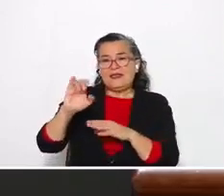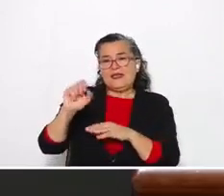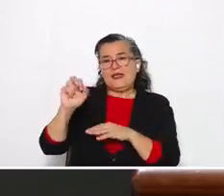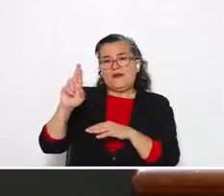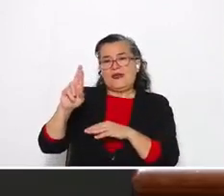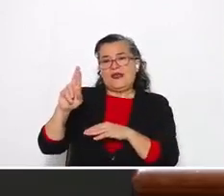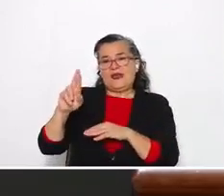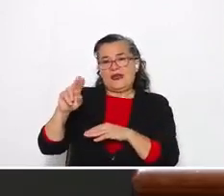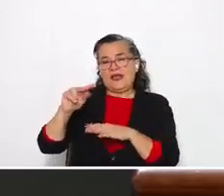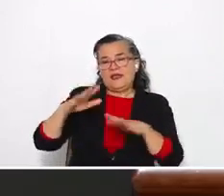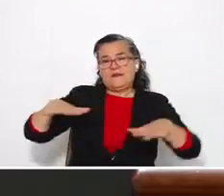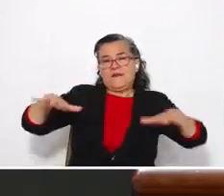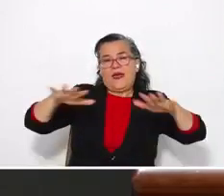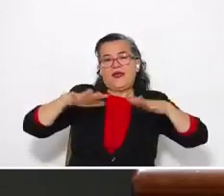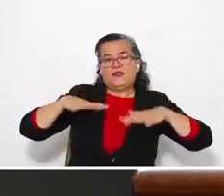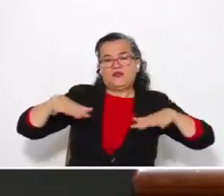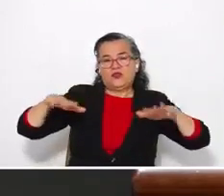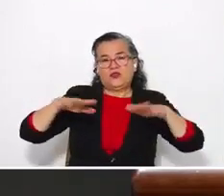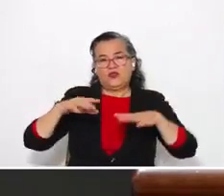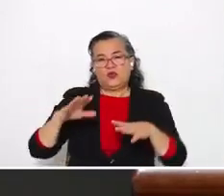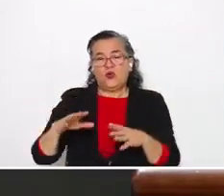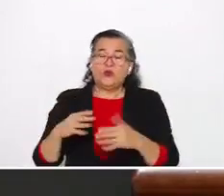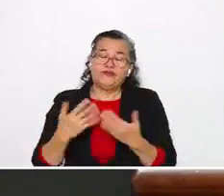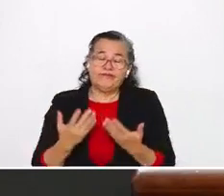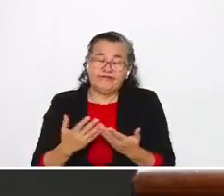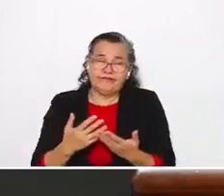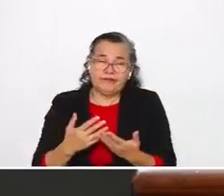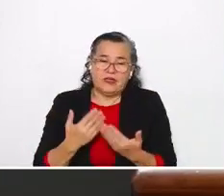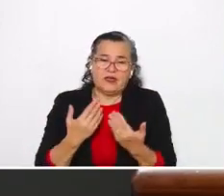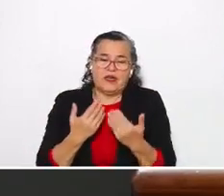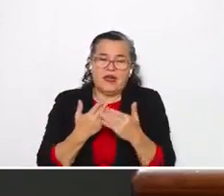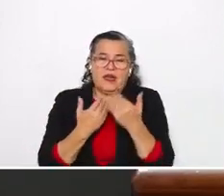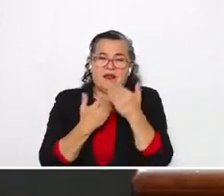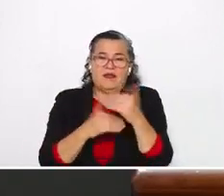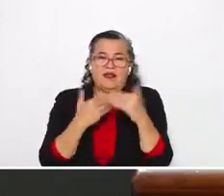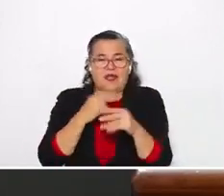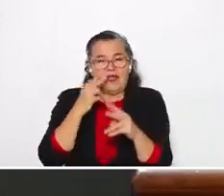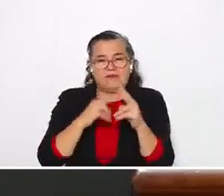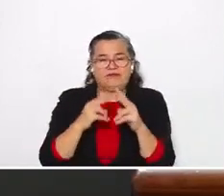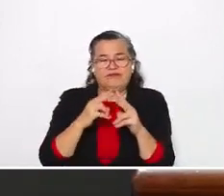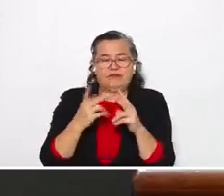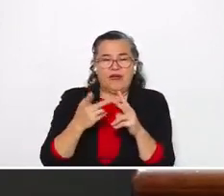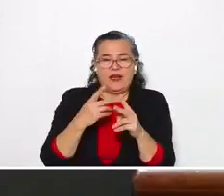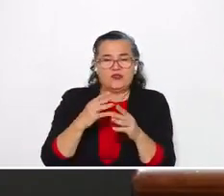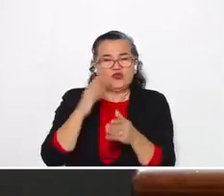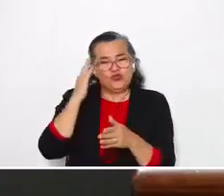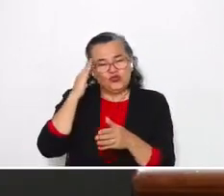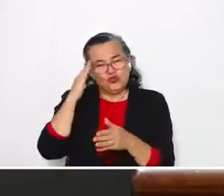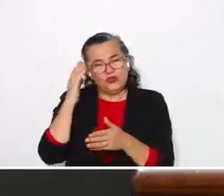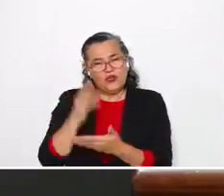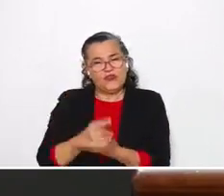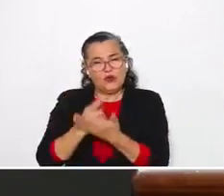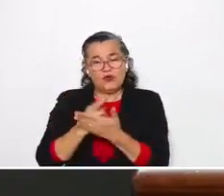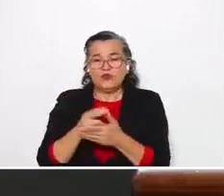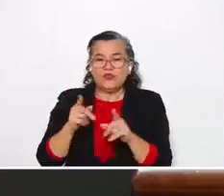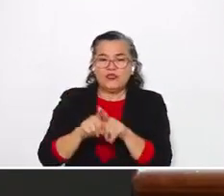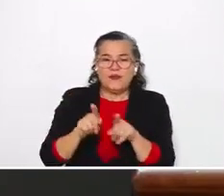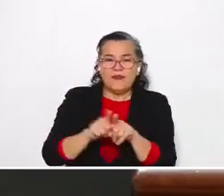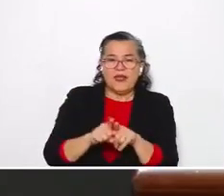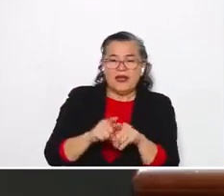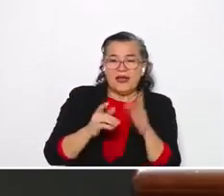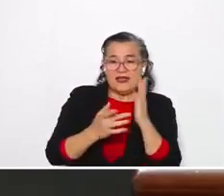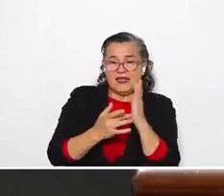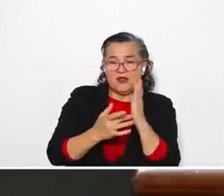seguridad limitada que su conocimiento y recursos le permiten. También mediante la tecnología se